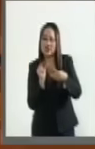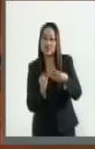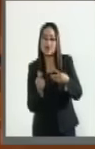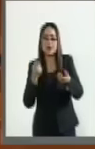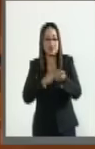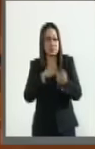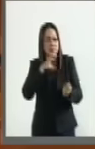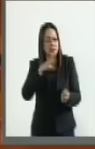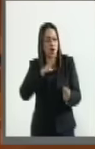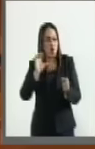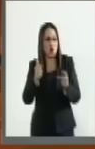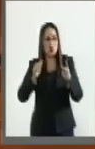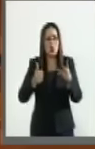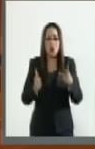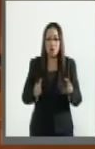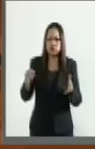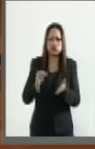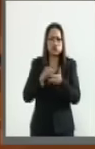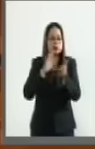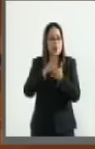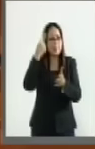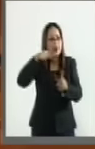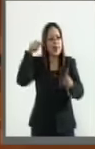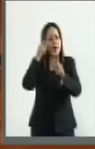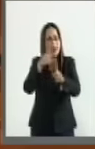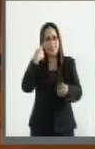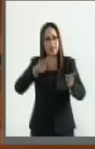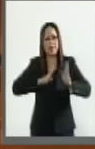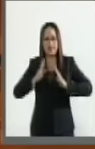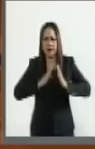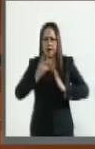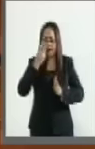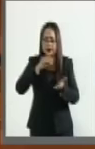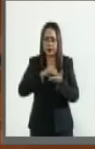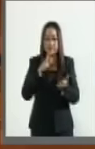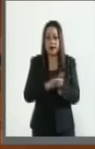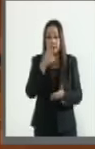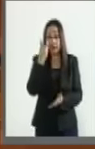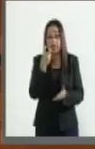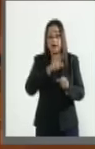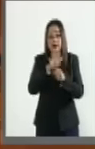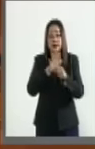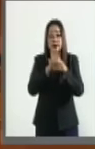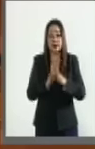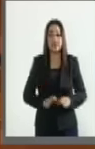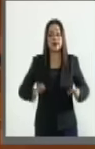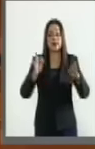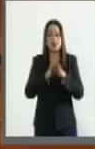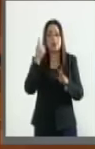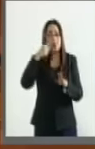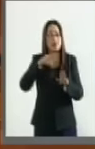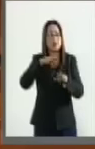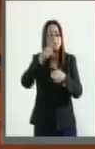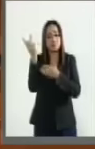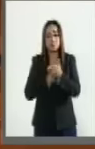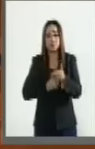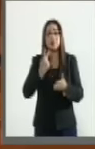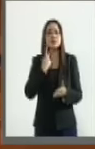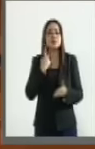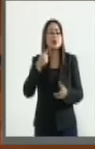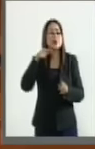que también están reservadas para el uso de las Fuerzas Armadas. Esta será una herramienta más de política criminal que este Senado